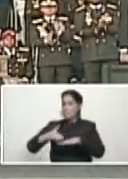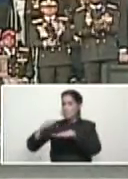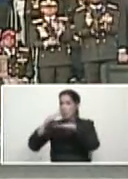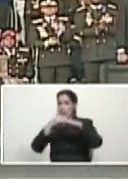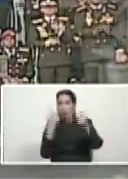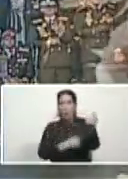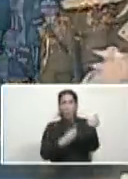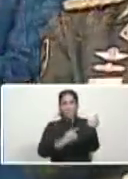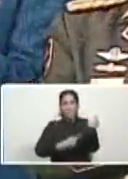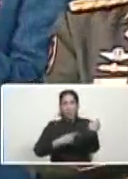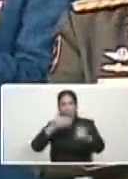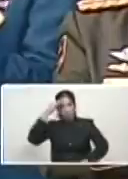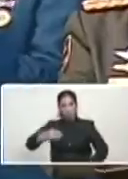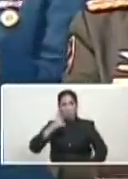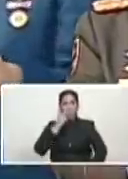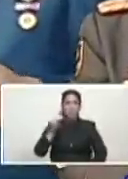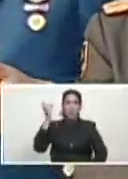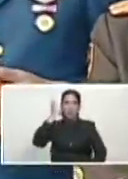Hermanas militares.